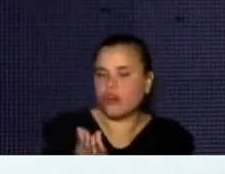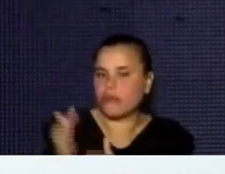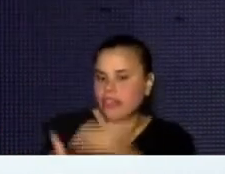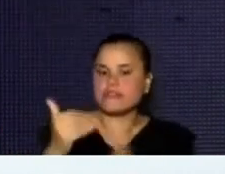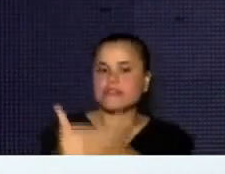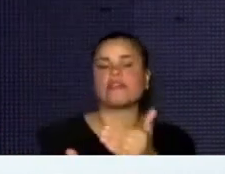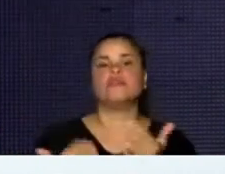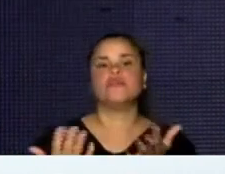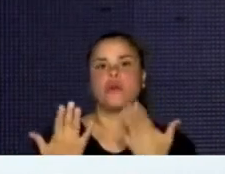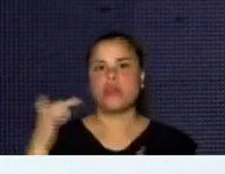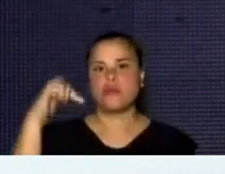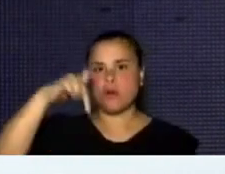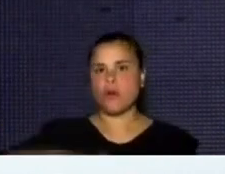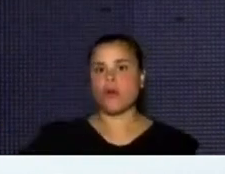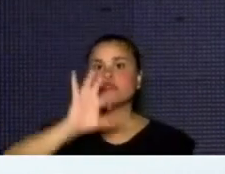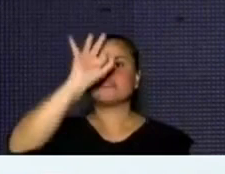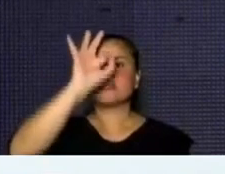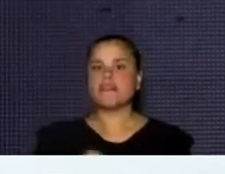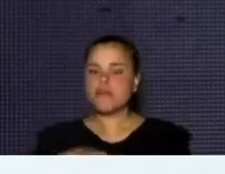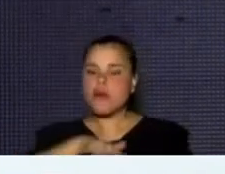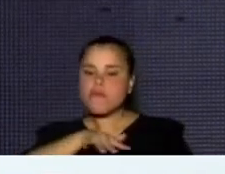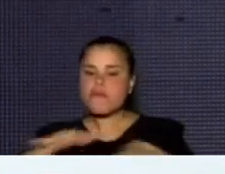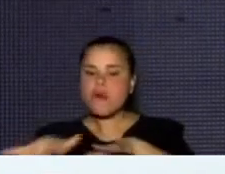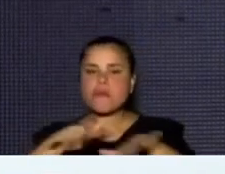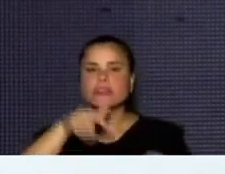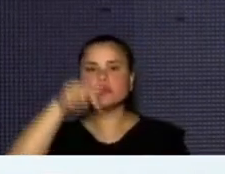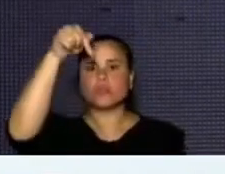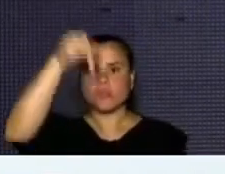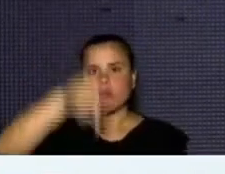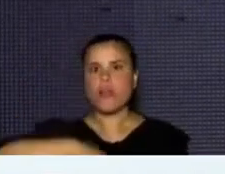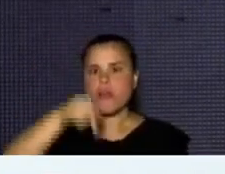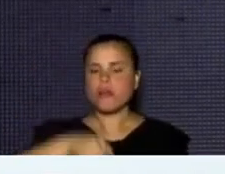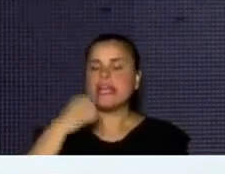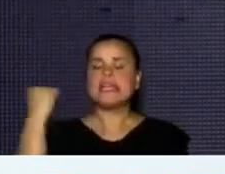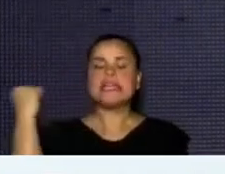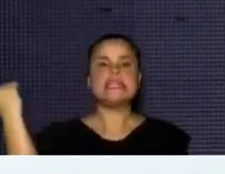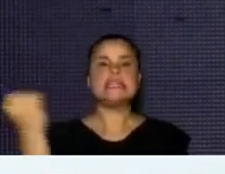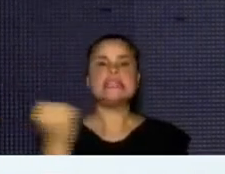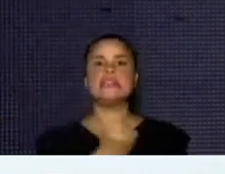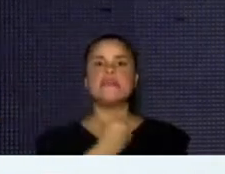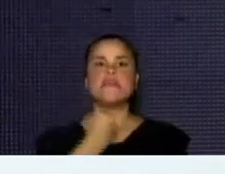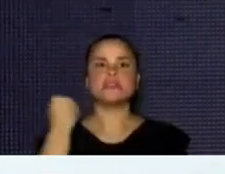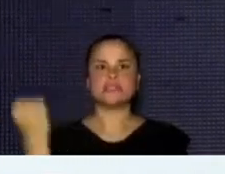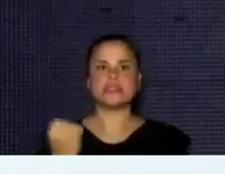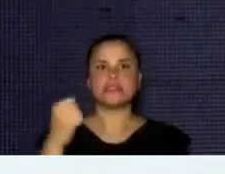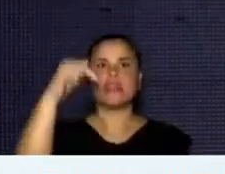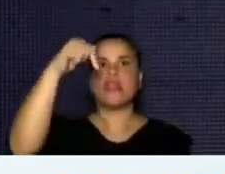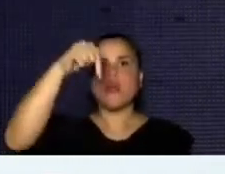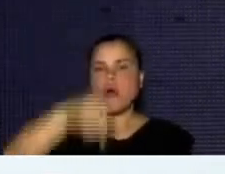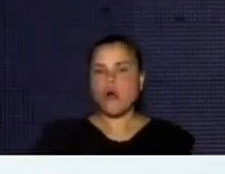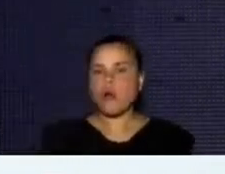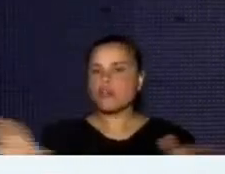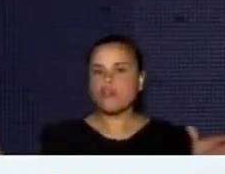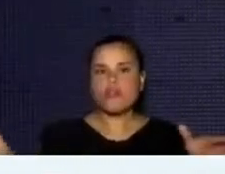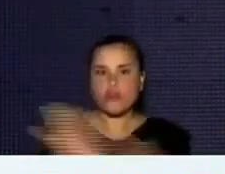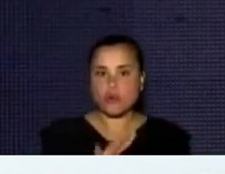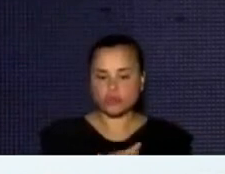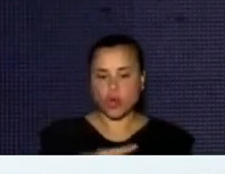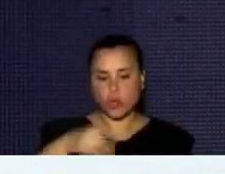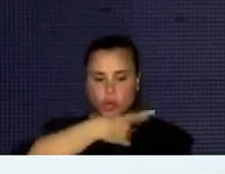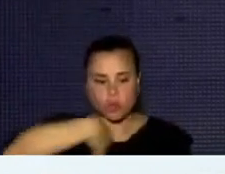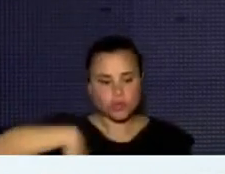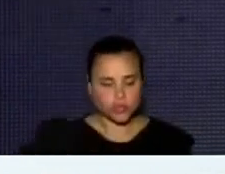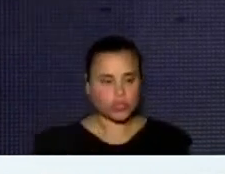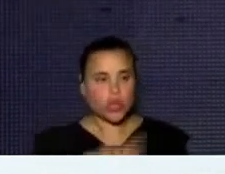un candidato a gobernador que fue muy playito a la hora de tratar de impulsar propuestas y que